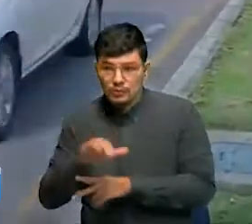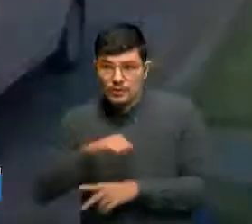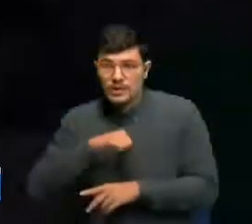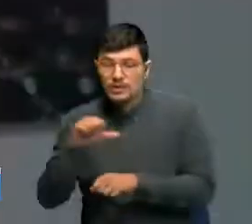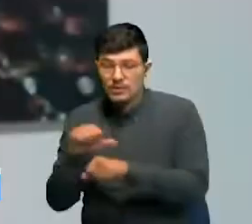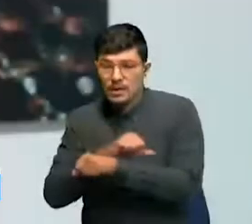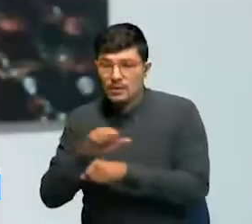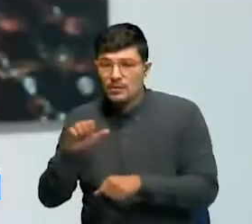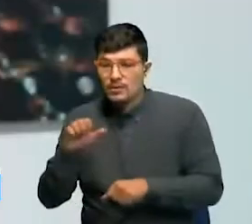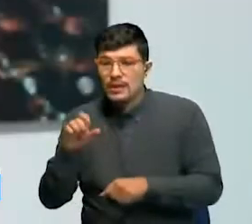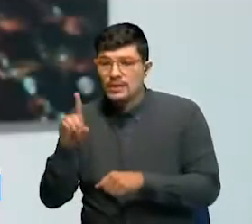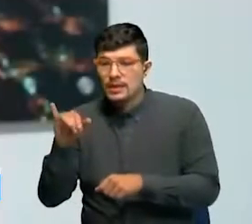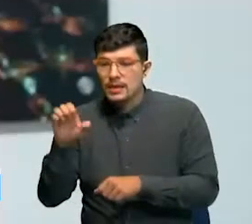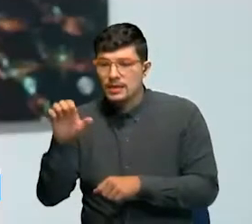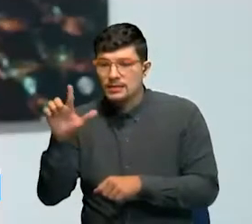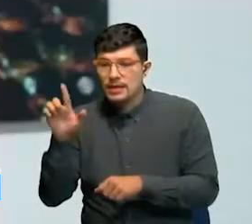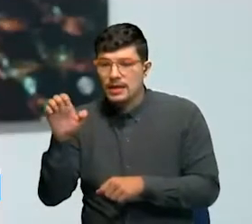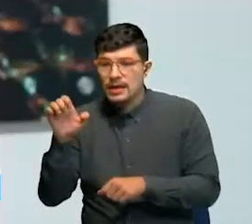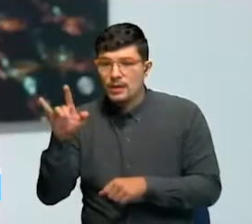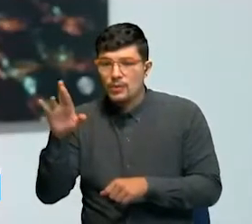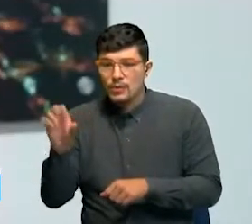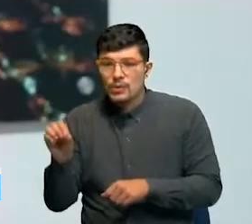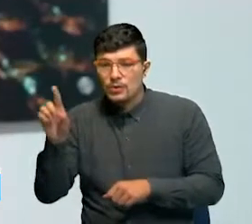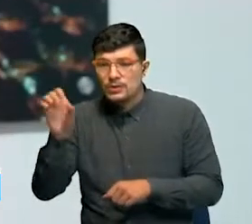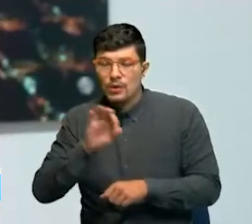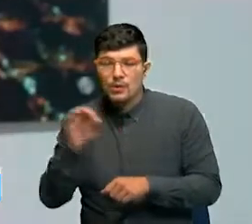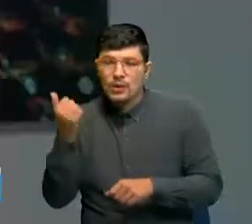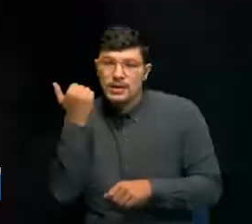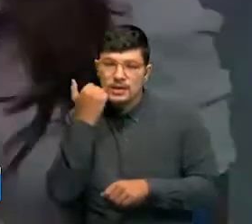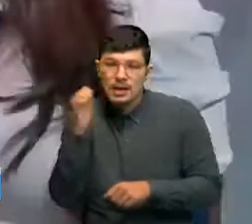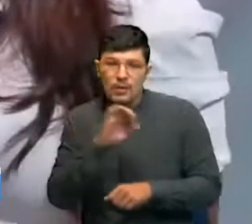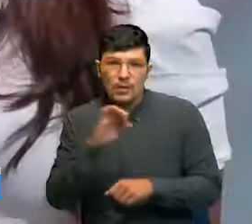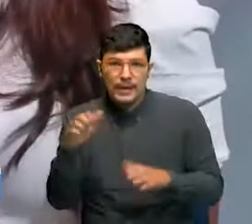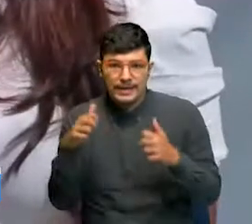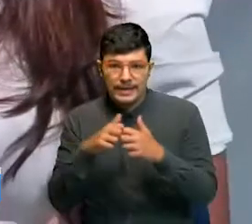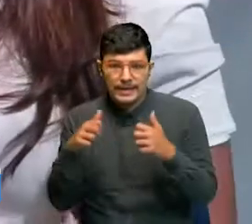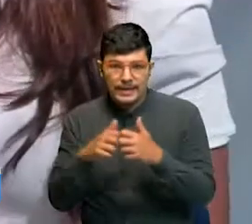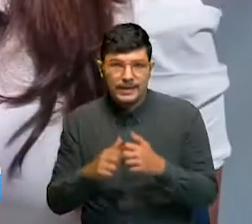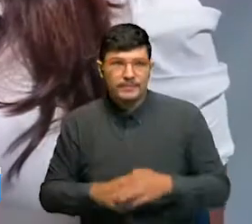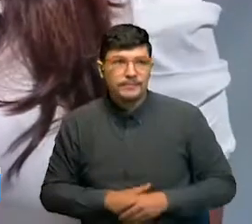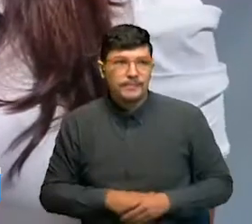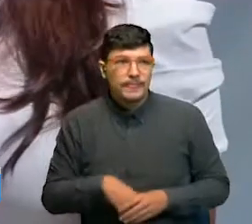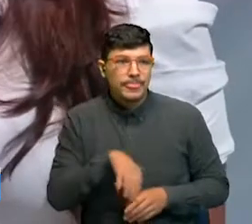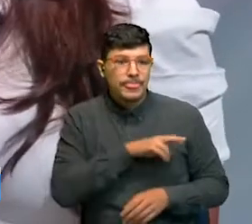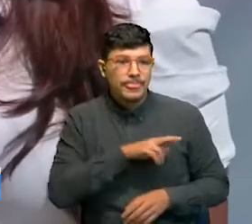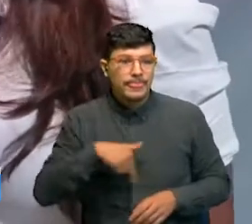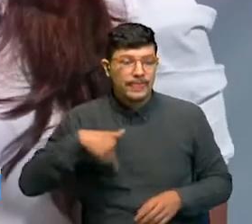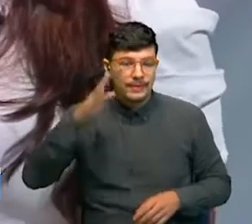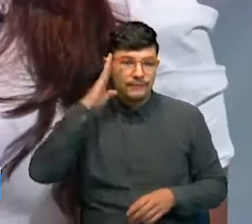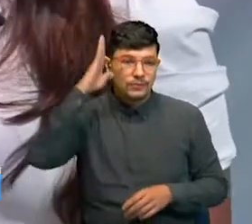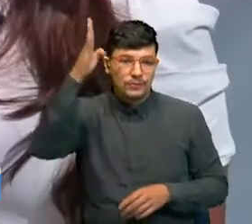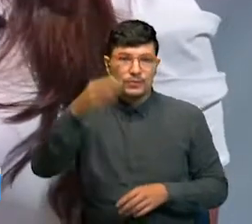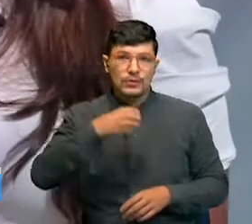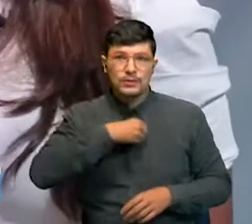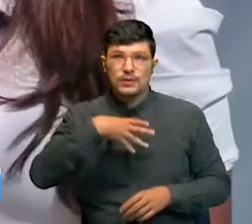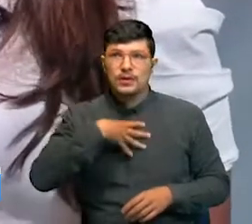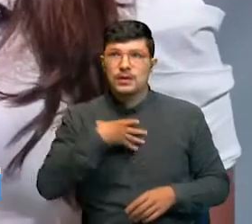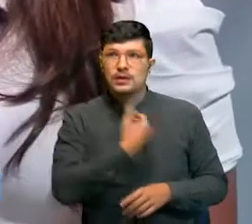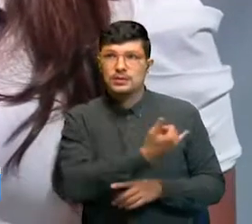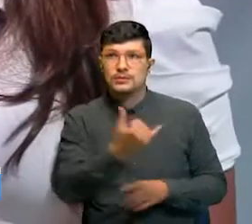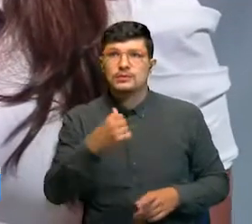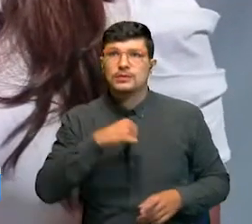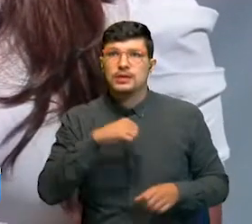diésel tipo Euro 6 o un vehículo a gas o un vehículo eléctrico. Quienes hemos tenido la oportunidad de estar en un vehículo